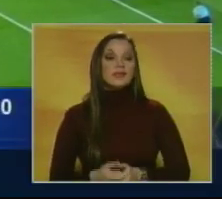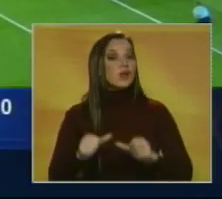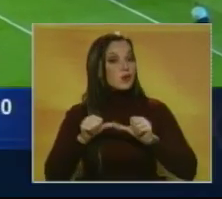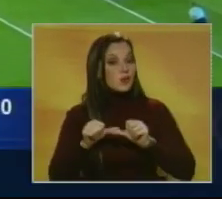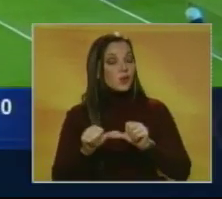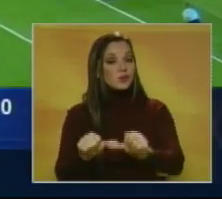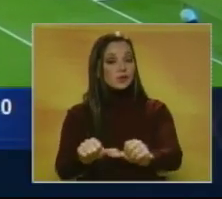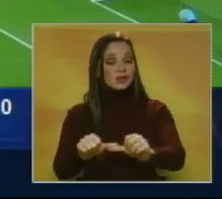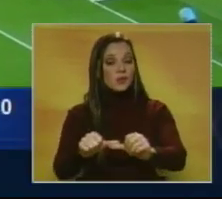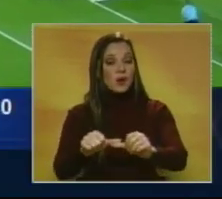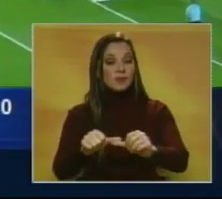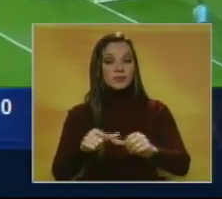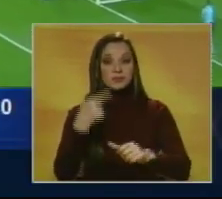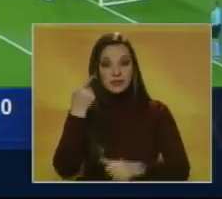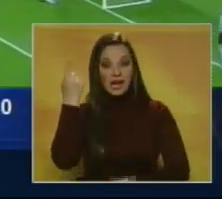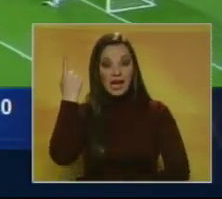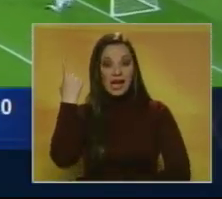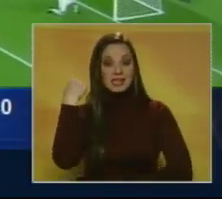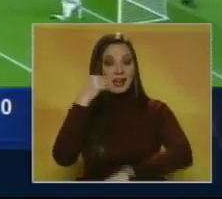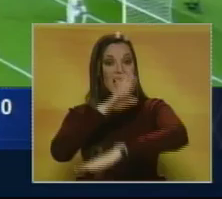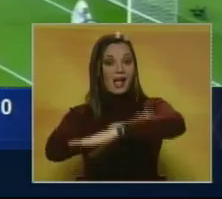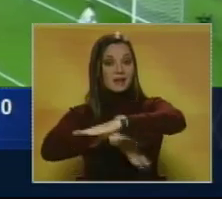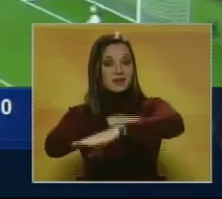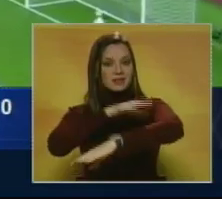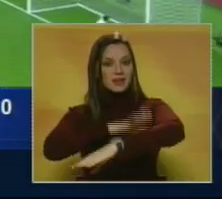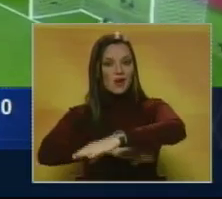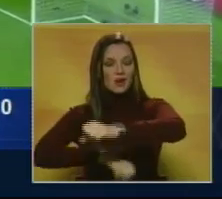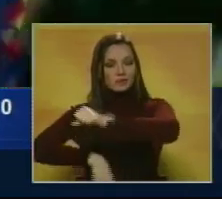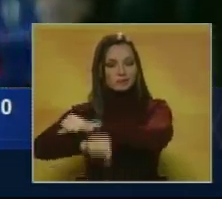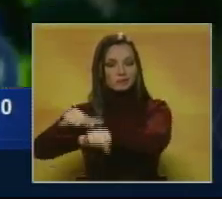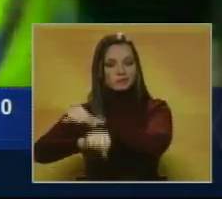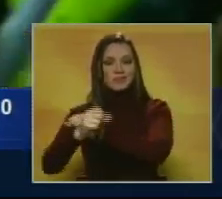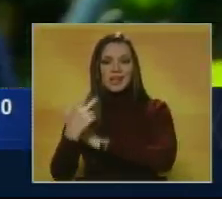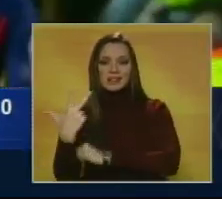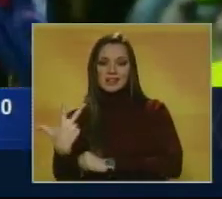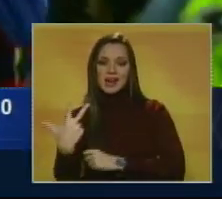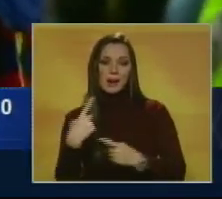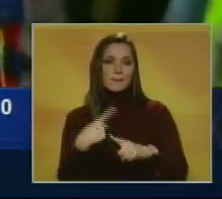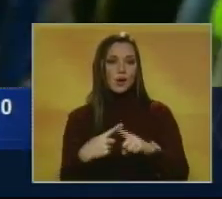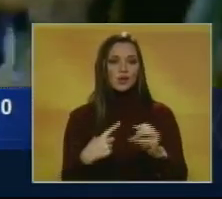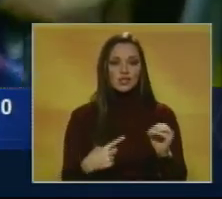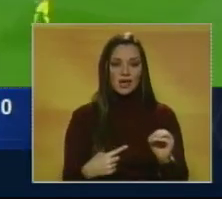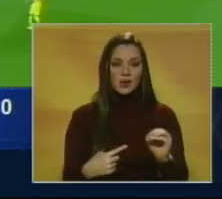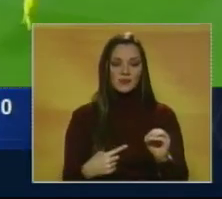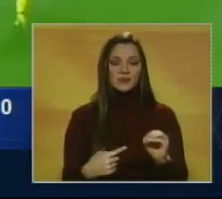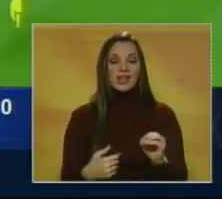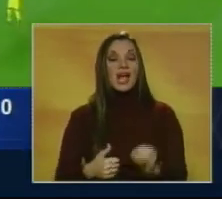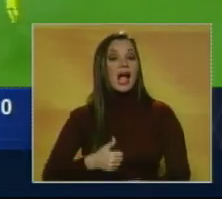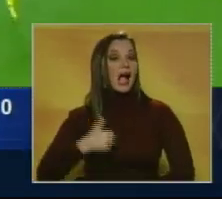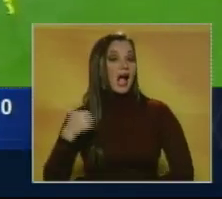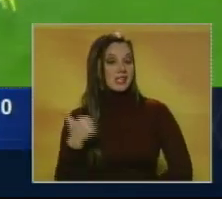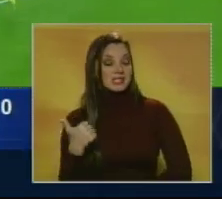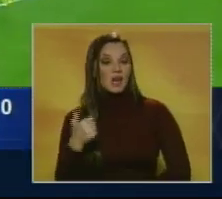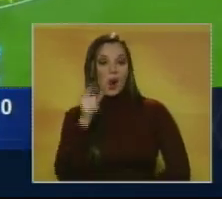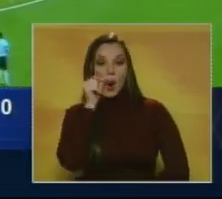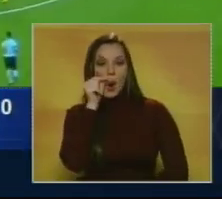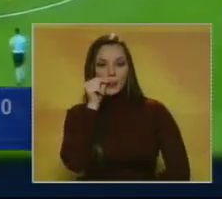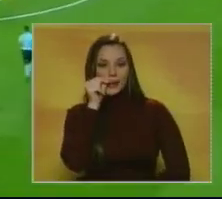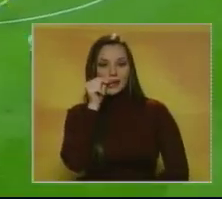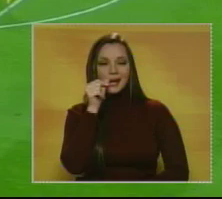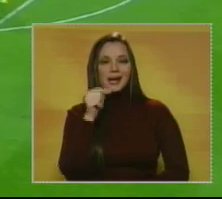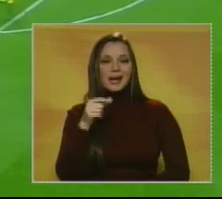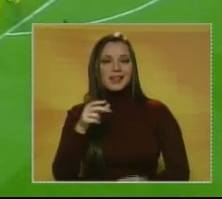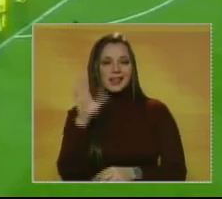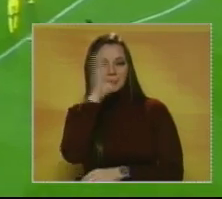Seguimos con la Liga de Campeones, pues ayer el Barcelona goleó al Bate Borisov 3-0. Los tantos del conjunto azulgrana fueron anotados por Neymar en par de